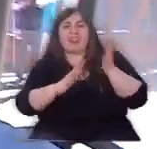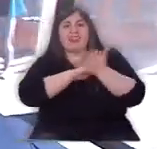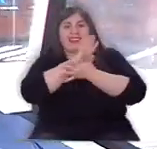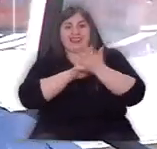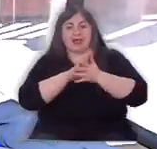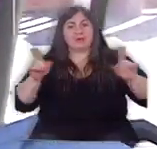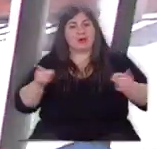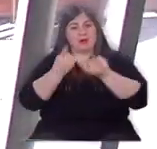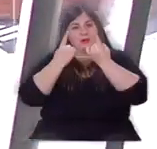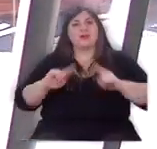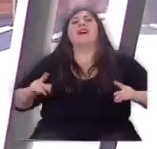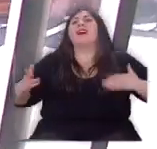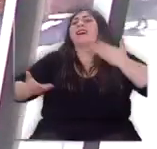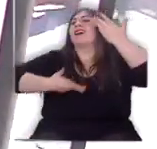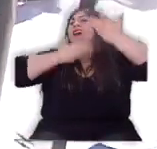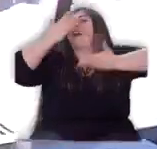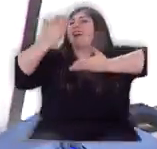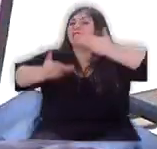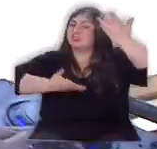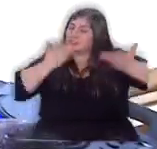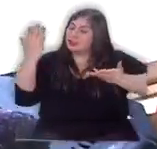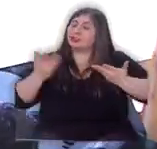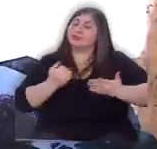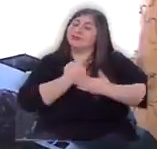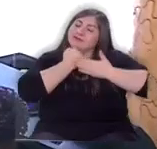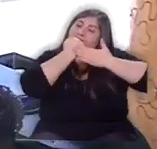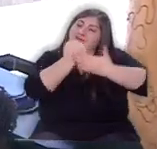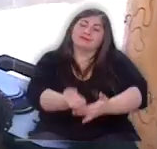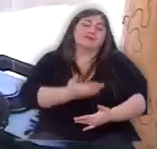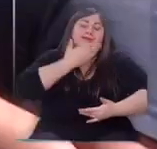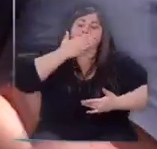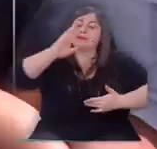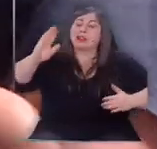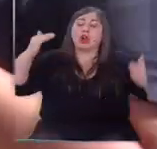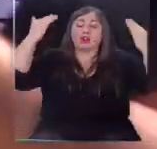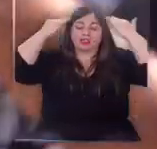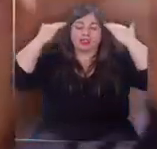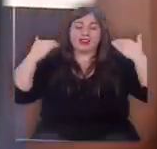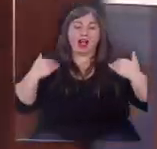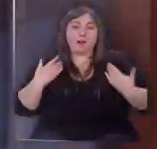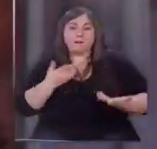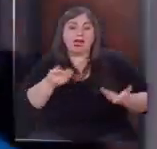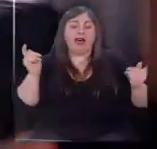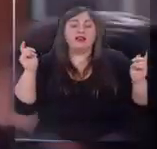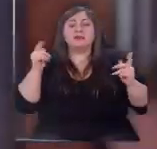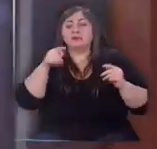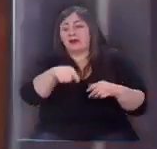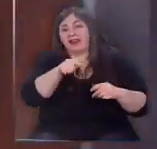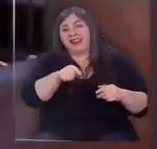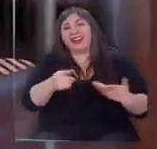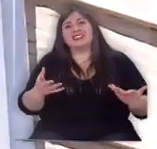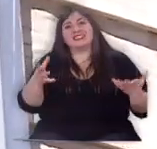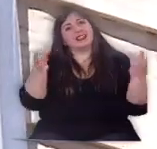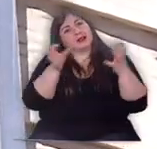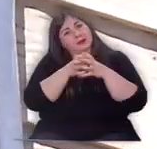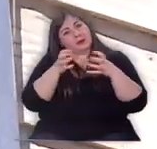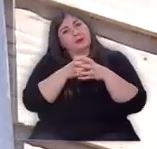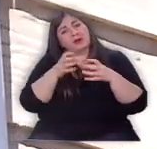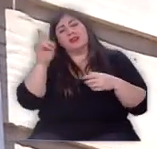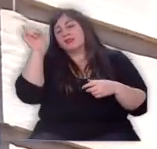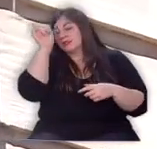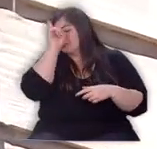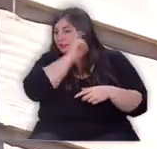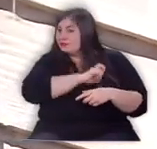un canto solidario que se ha convertido en la mejor terapia para este barrio en tiempos complejos.